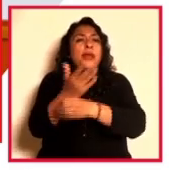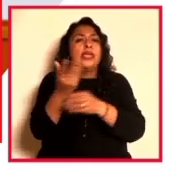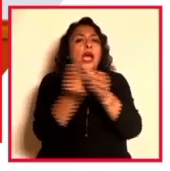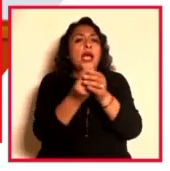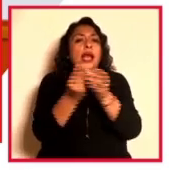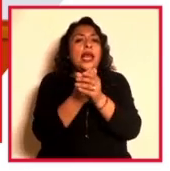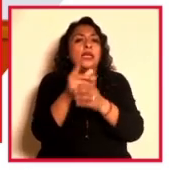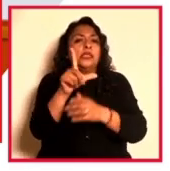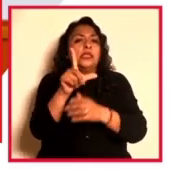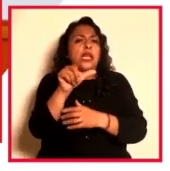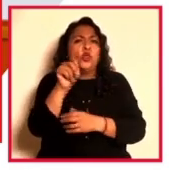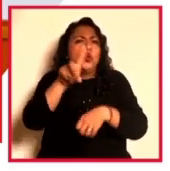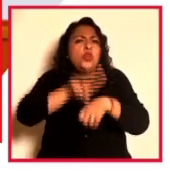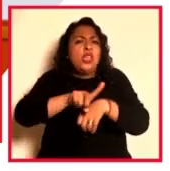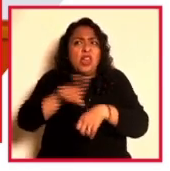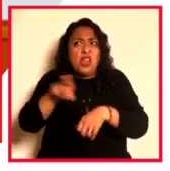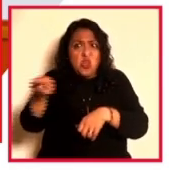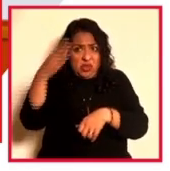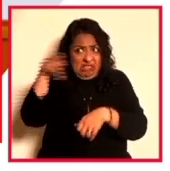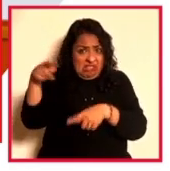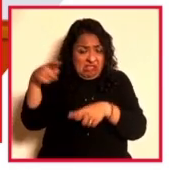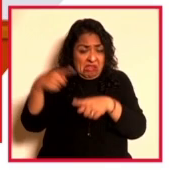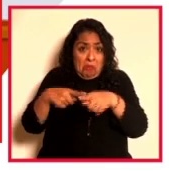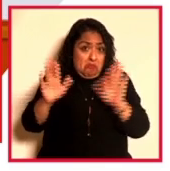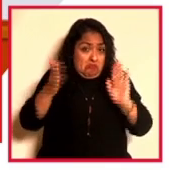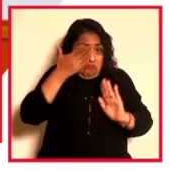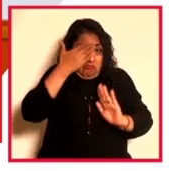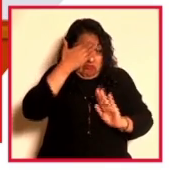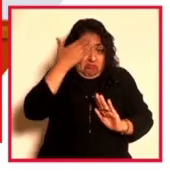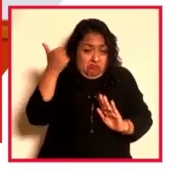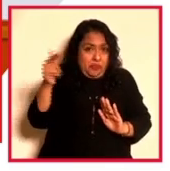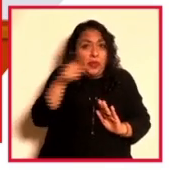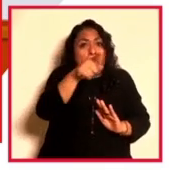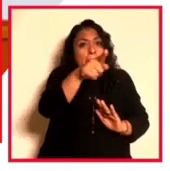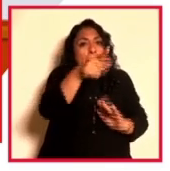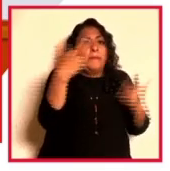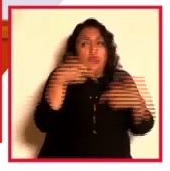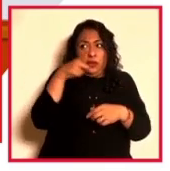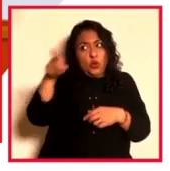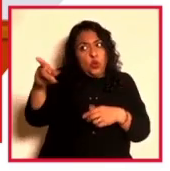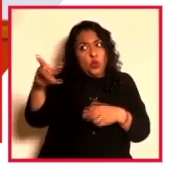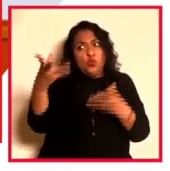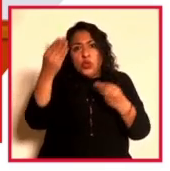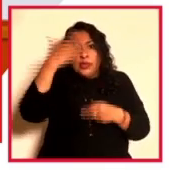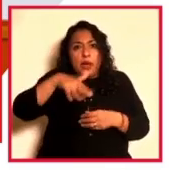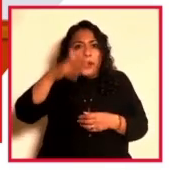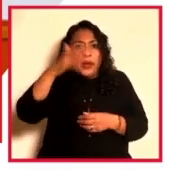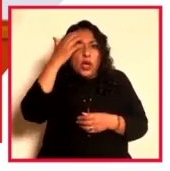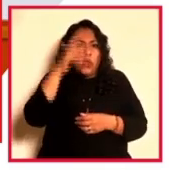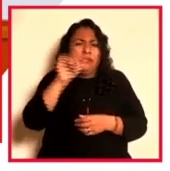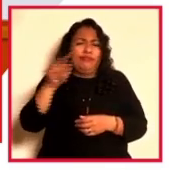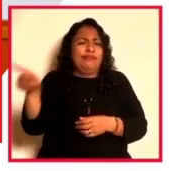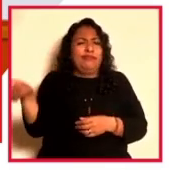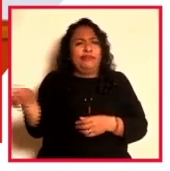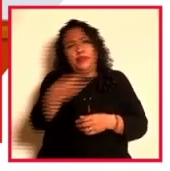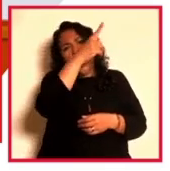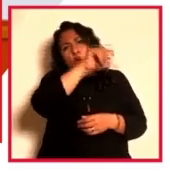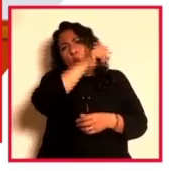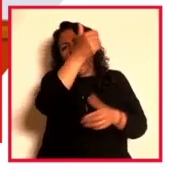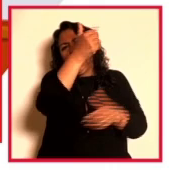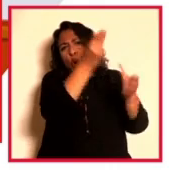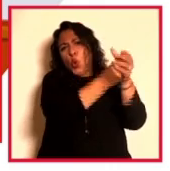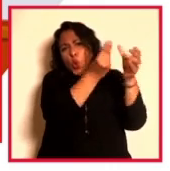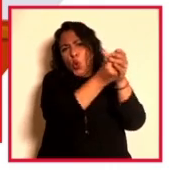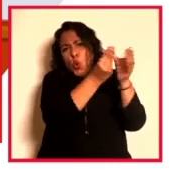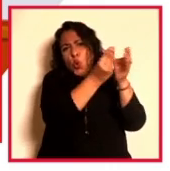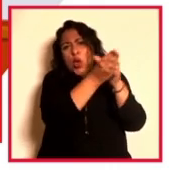sabía quién era ni nada y el maestro le dijo mire usted sabe demasiado latín mejor Váyase al otro curso y que se queden aquí los